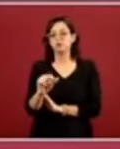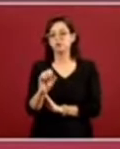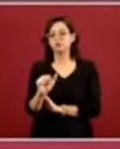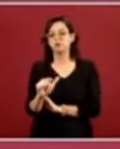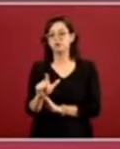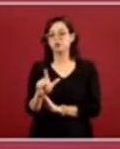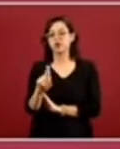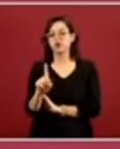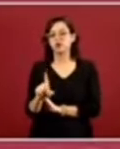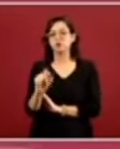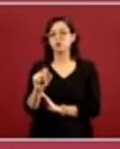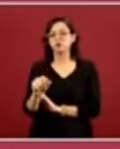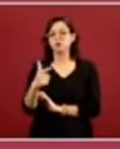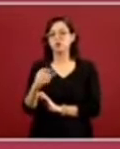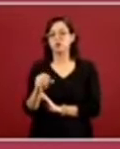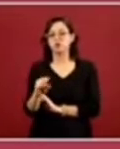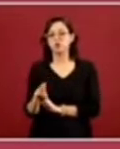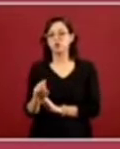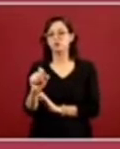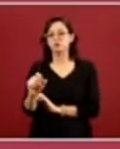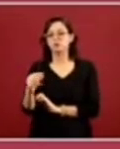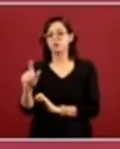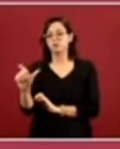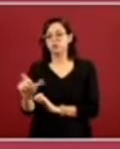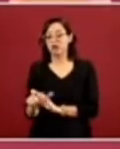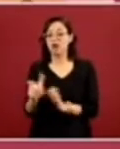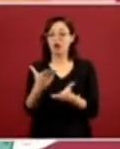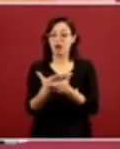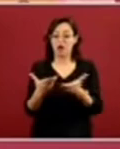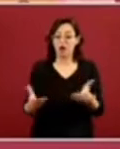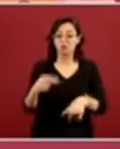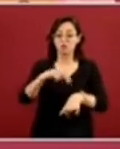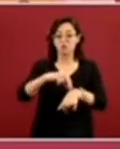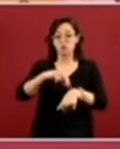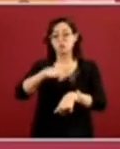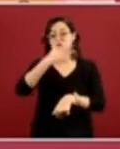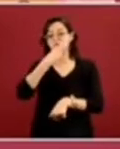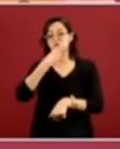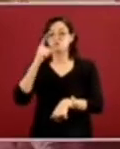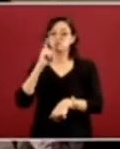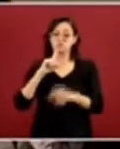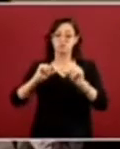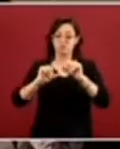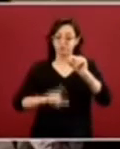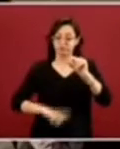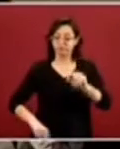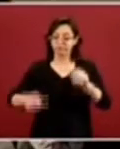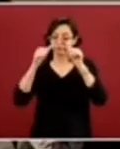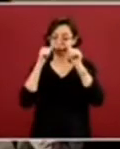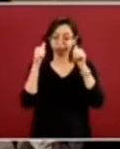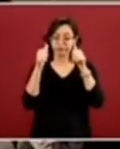coviduty.salud.gov.mx. Esta es la hora de las médicas y los médicos de la patria.